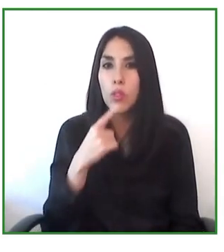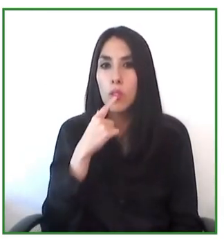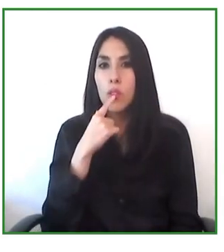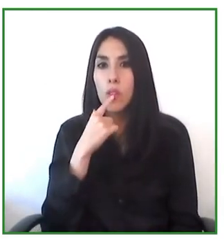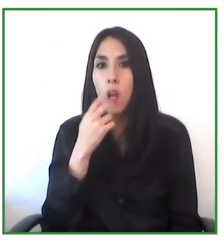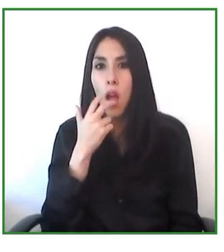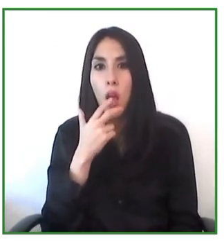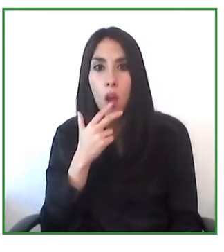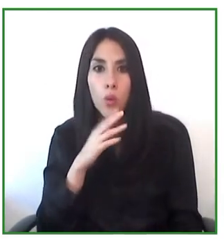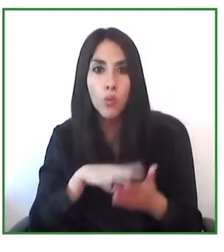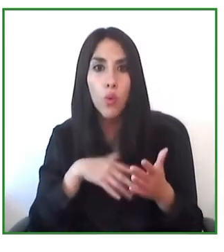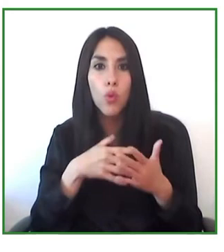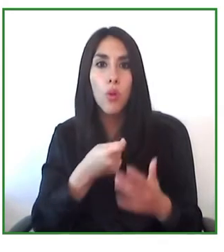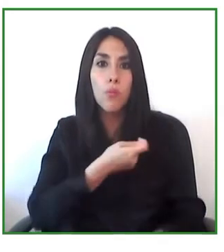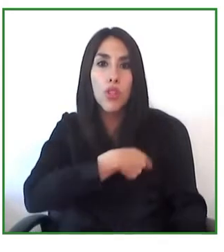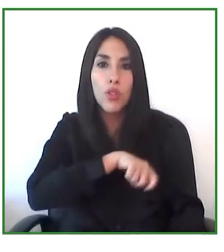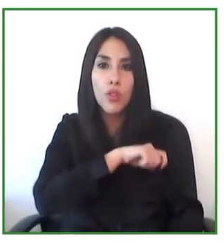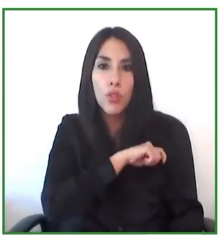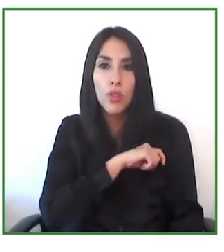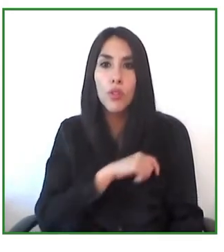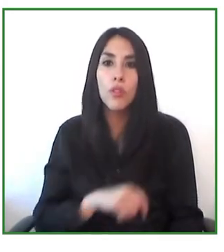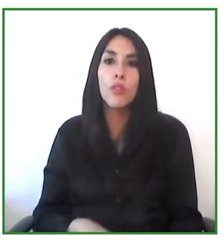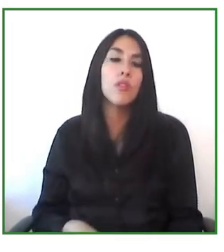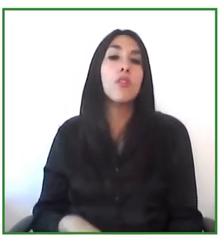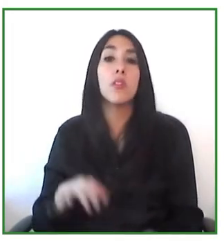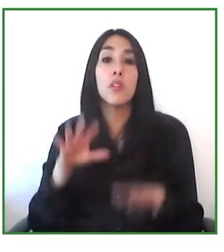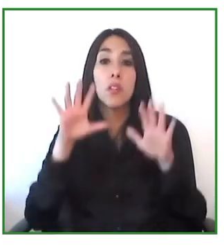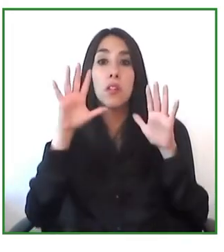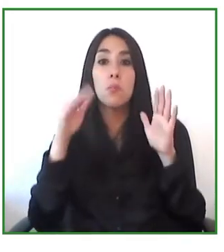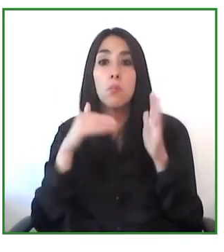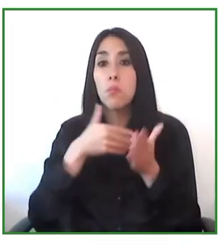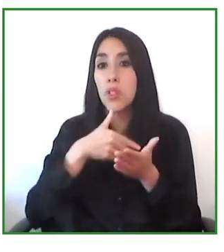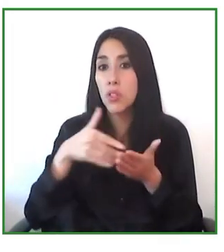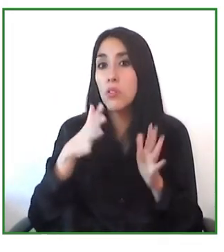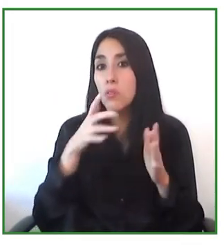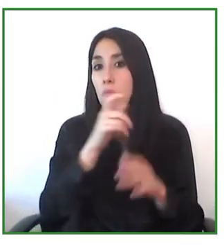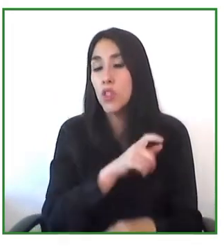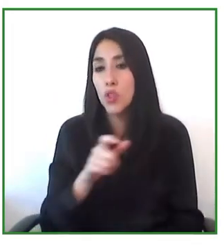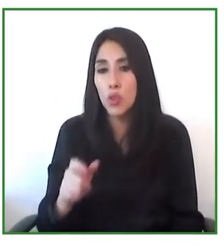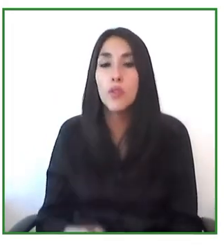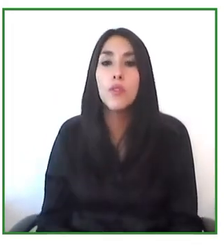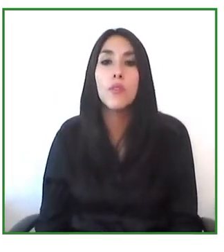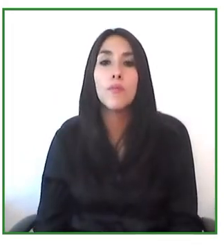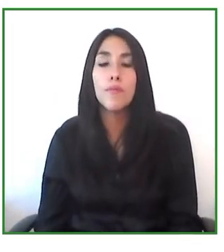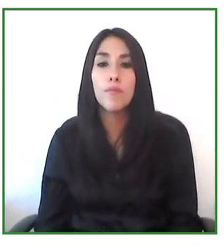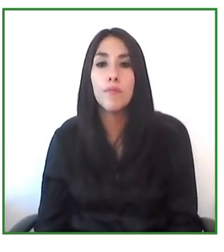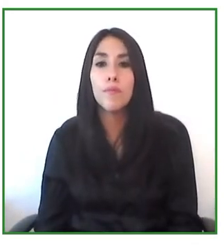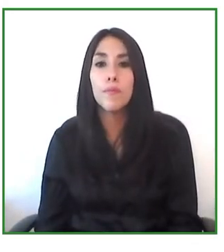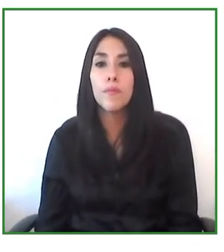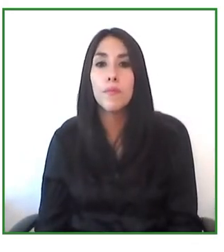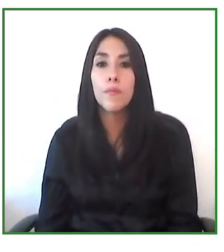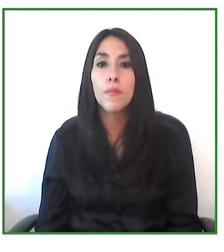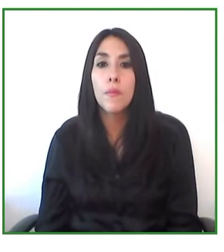de 10.400.000 personas. Para poder abarcar todo eso, que son muchas personas,